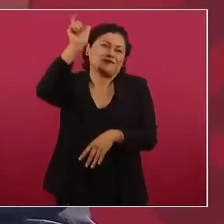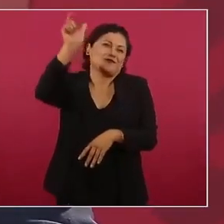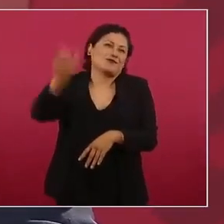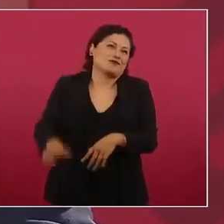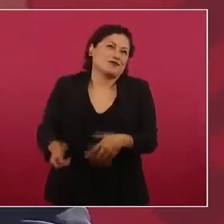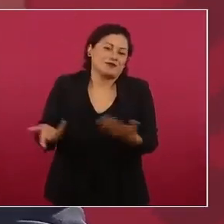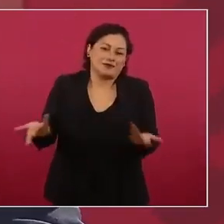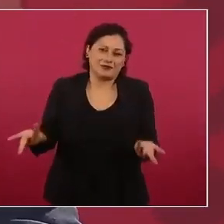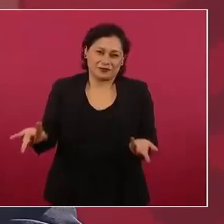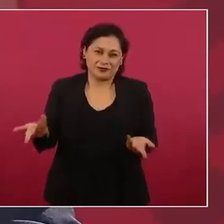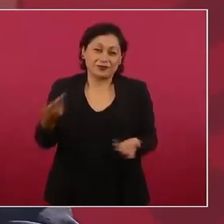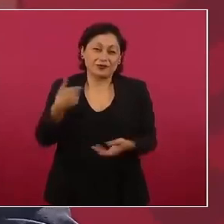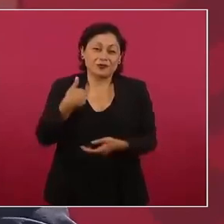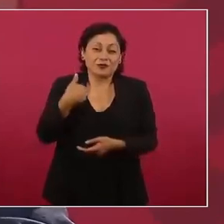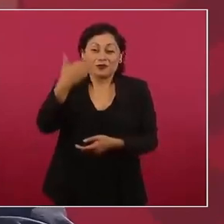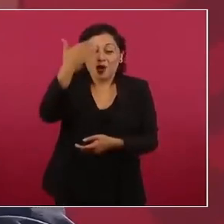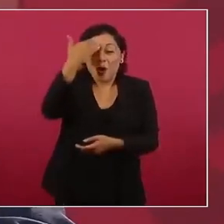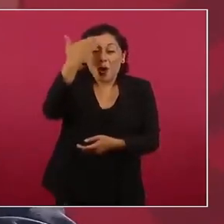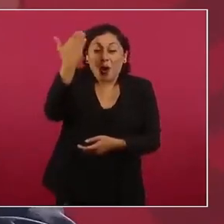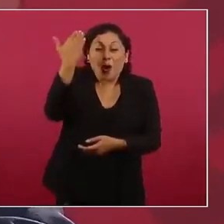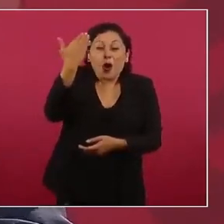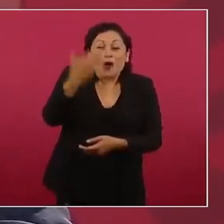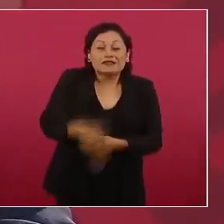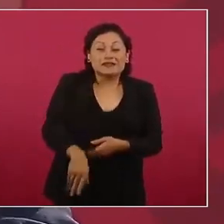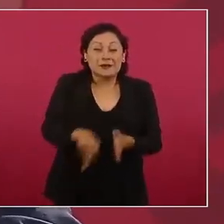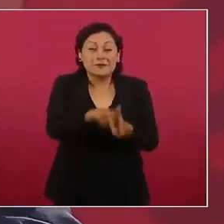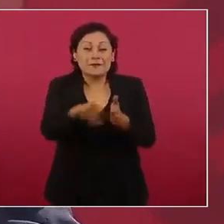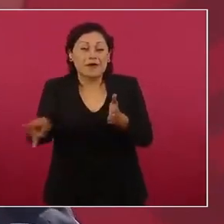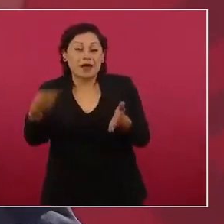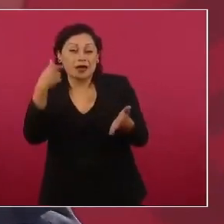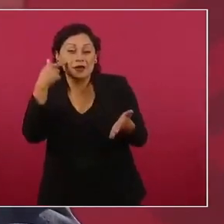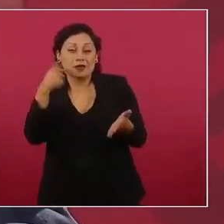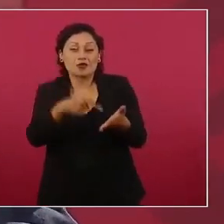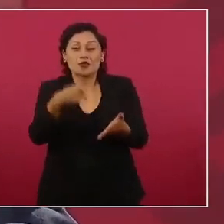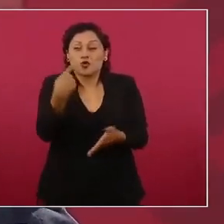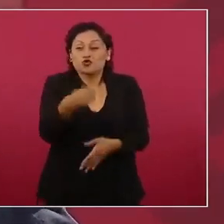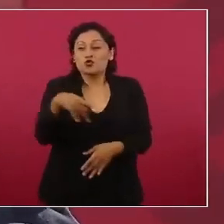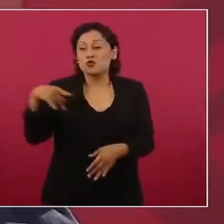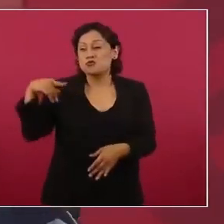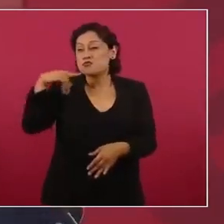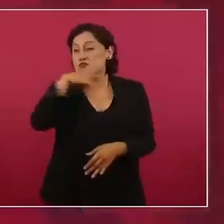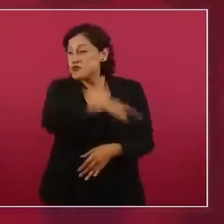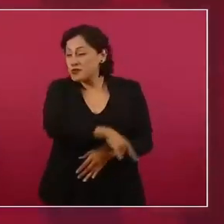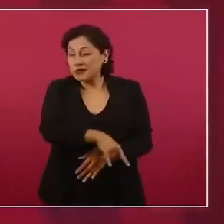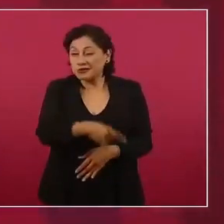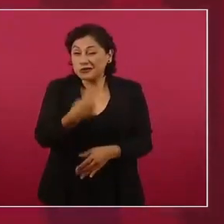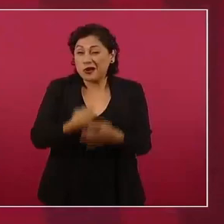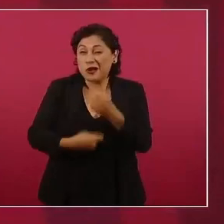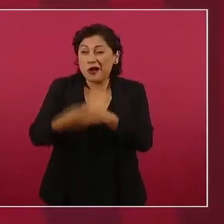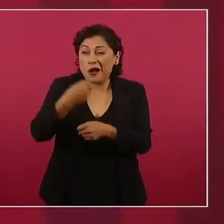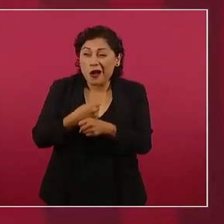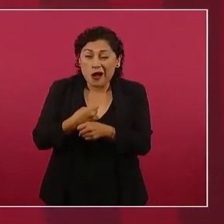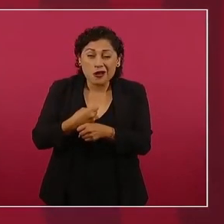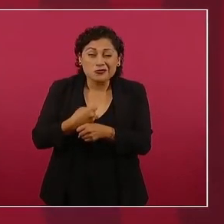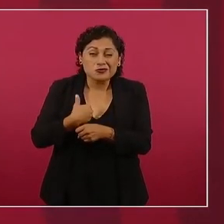conozco la hipocresía de los del Reforma desde hace años.